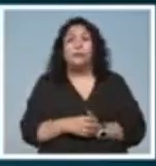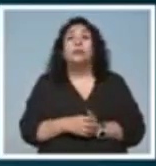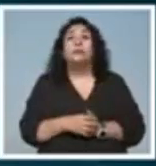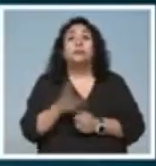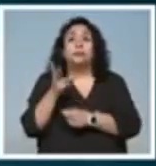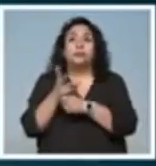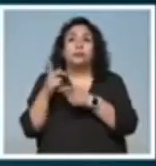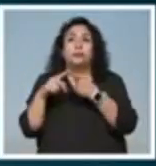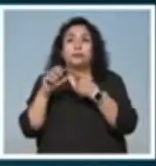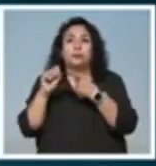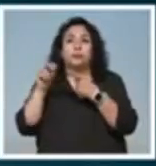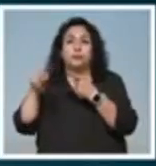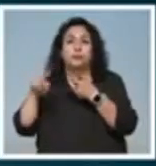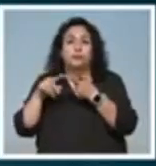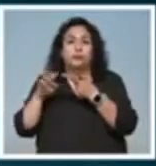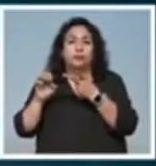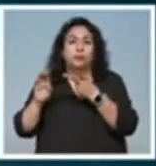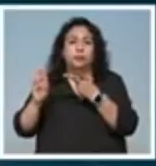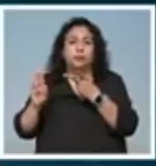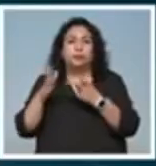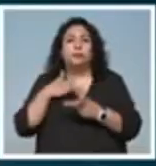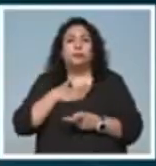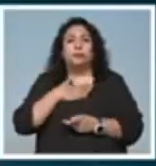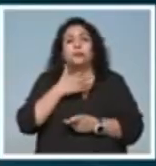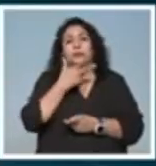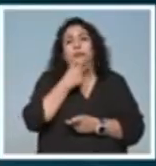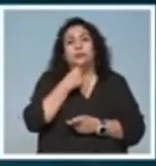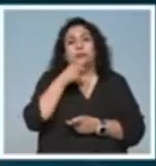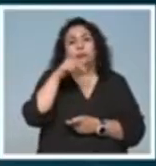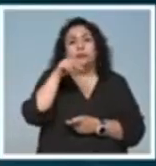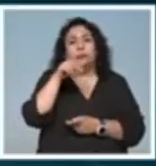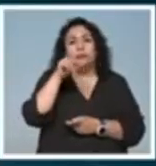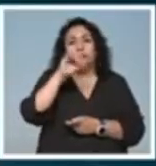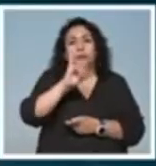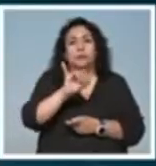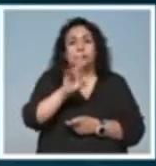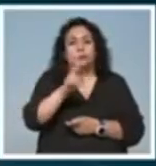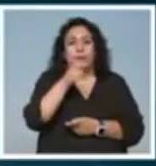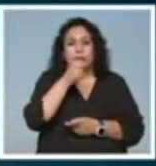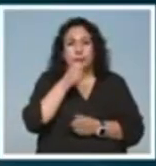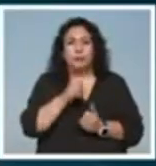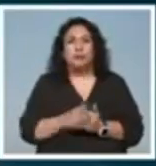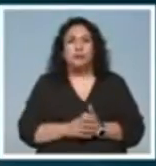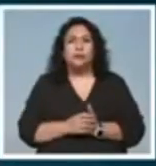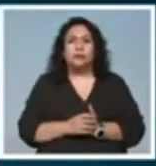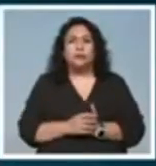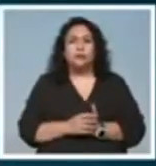Con imágenes de Saúl Nieto y Enrique Varela, informó para Noticias 22, Iván Ramírez.